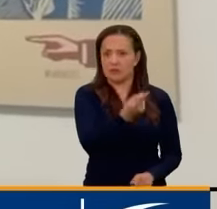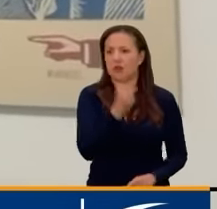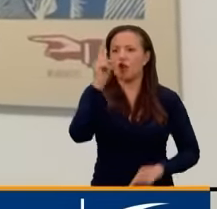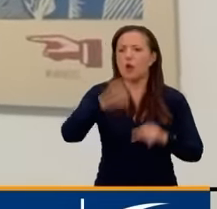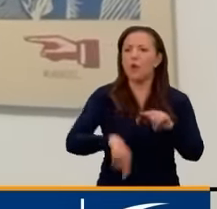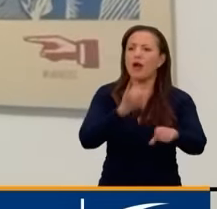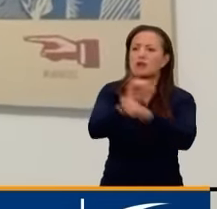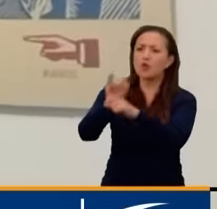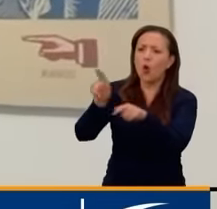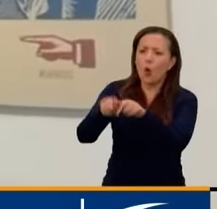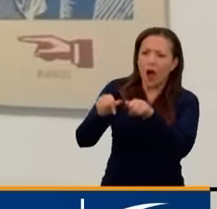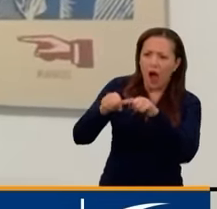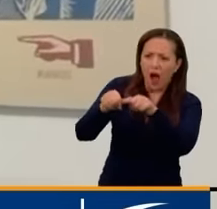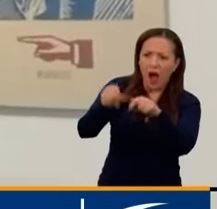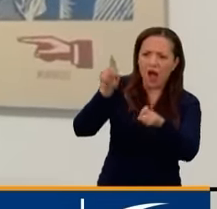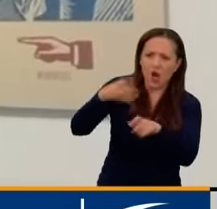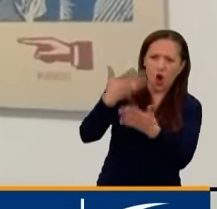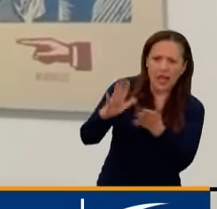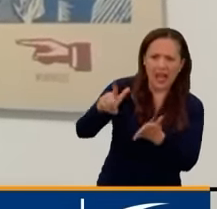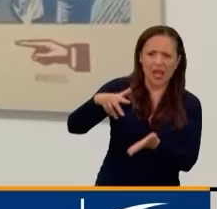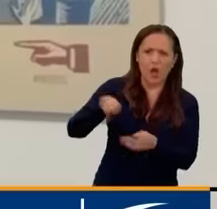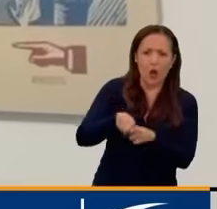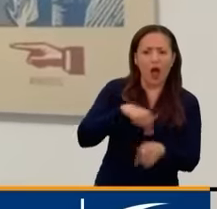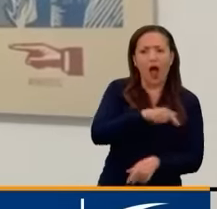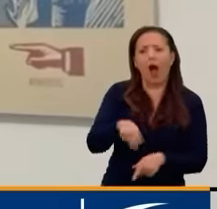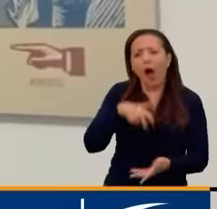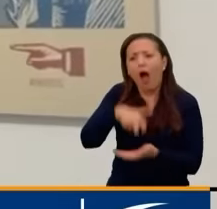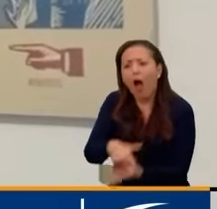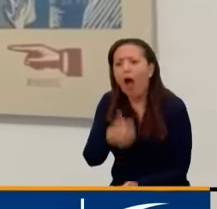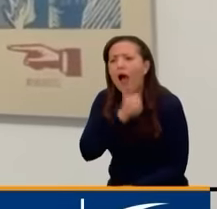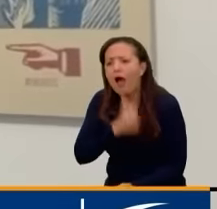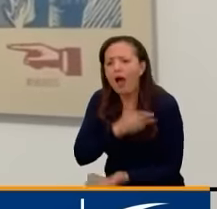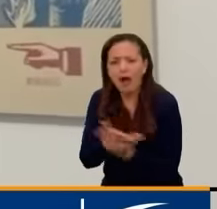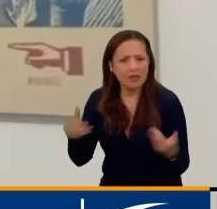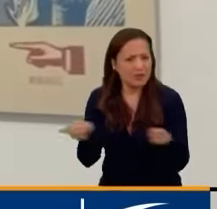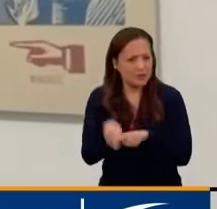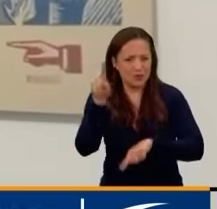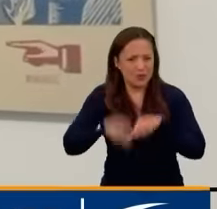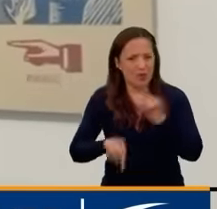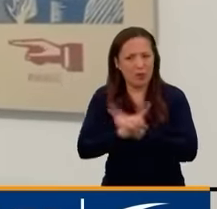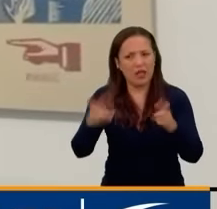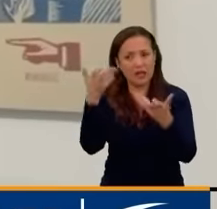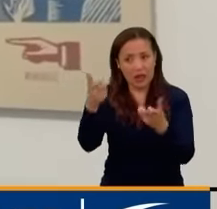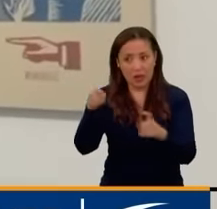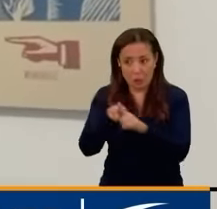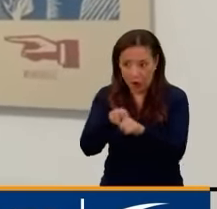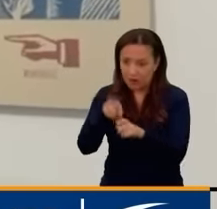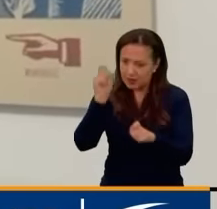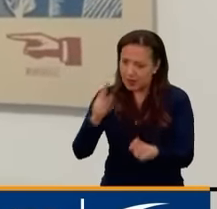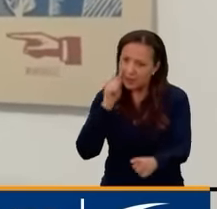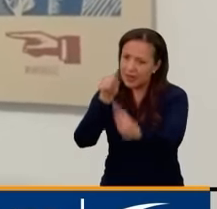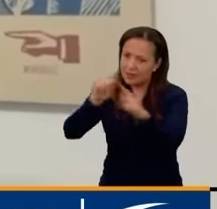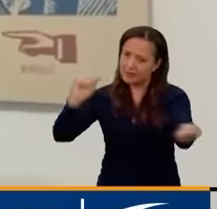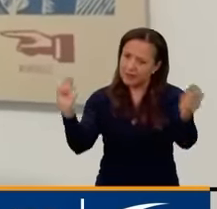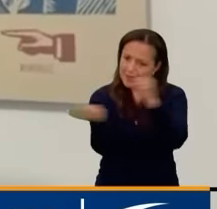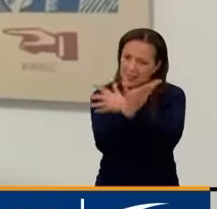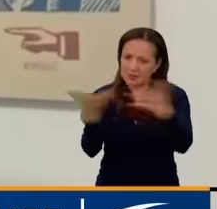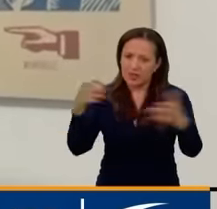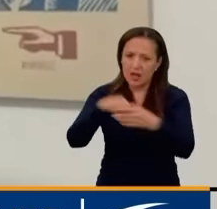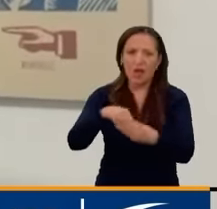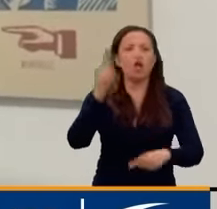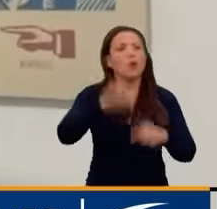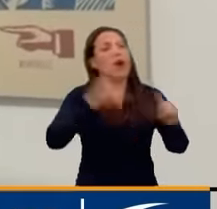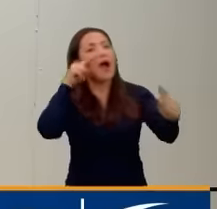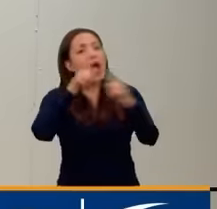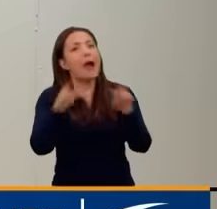capaz de interpretarla y que de tal manera lo que hay que hacer es transformar las instituciones, que no podemos caer en violencia, sino es profundizar